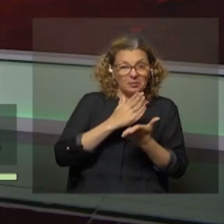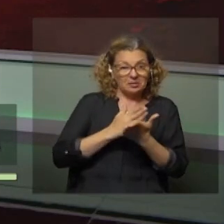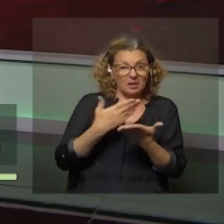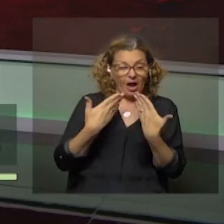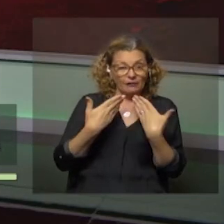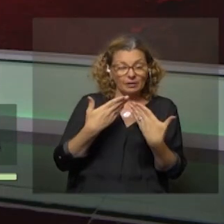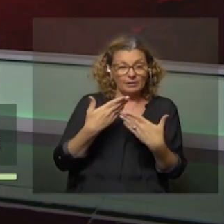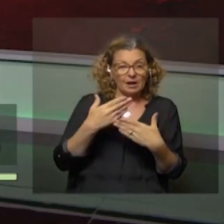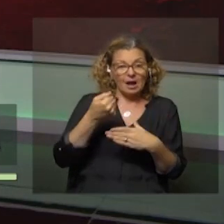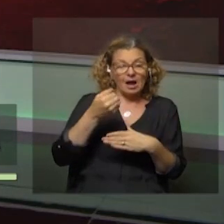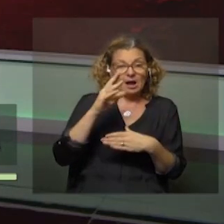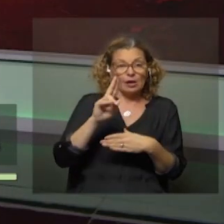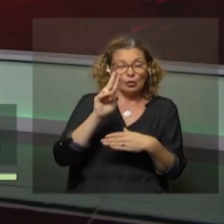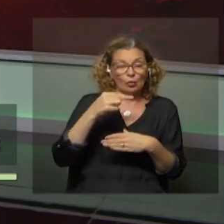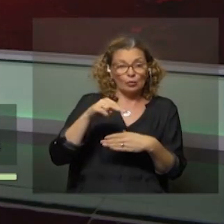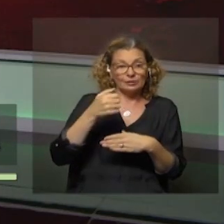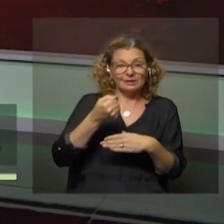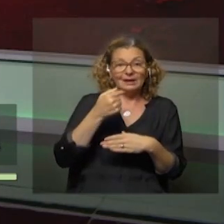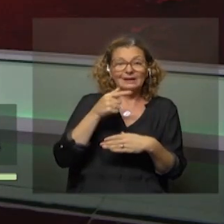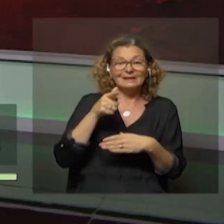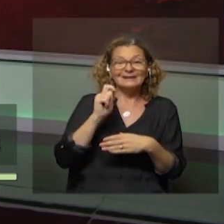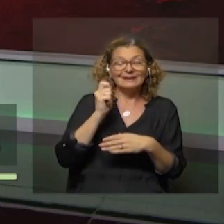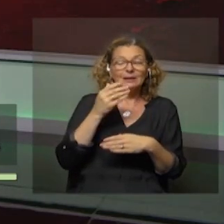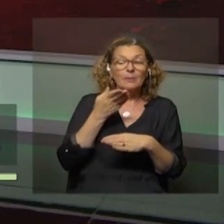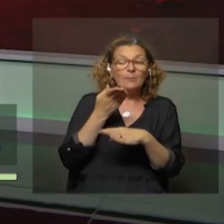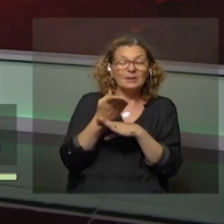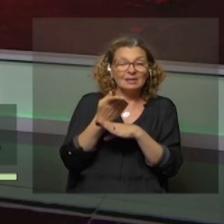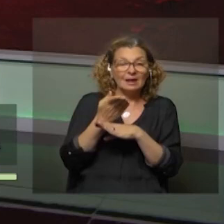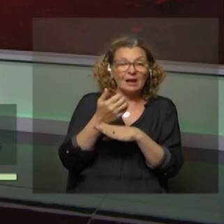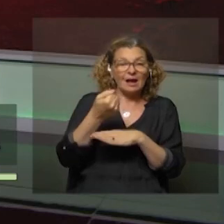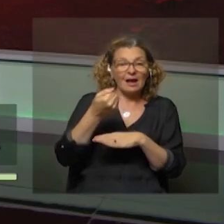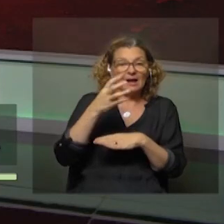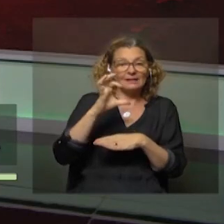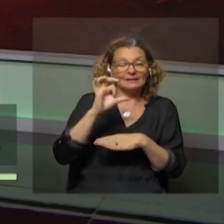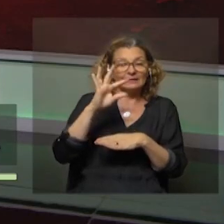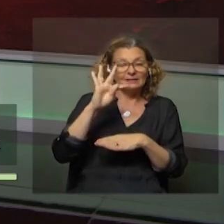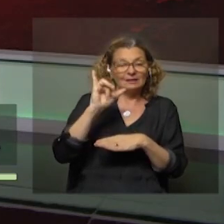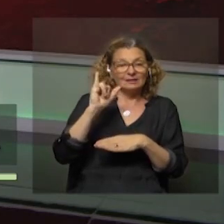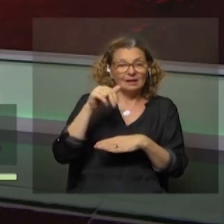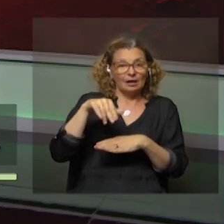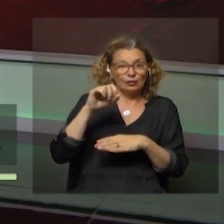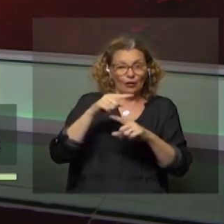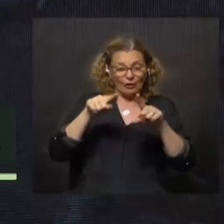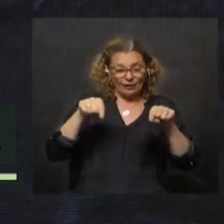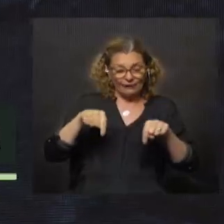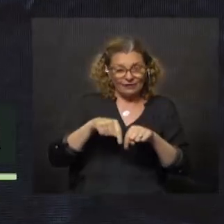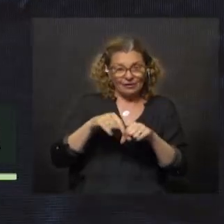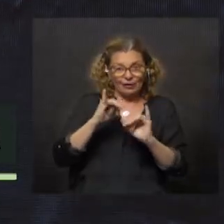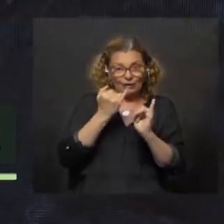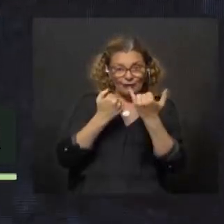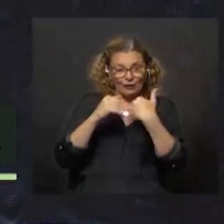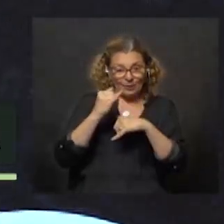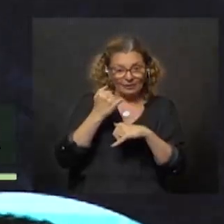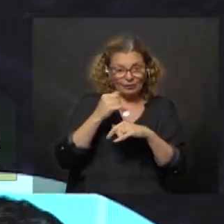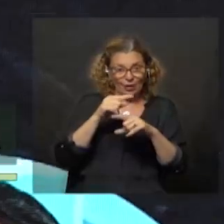Marcelo Acuña es quien le solicita a Alejandro aztesiano la generación de fichas con información personal